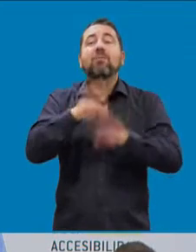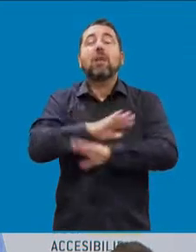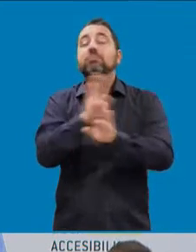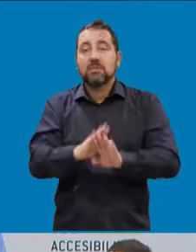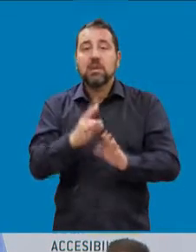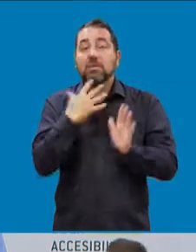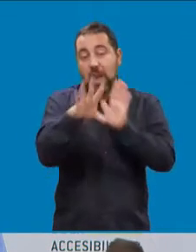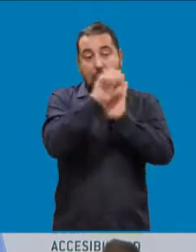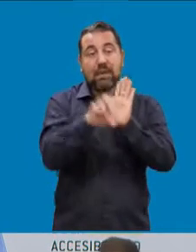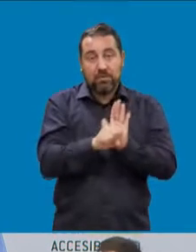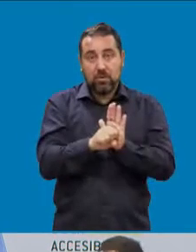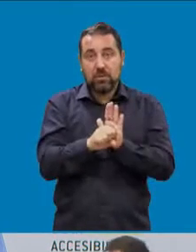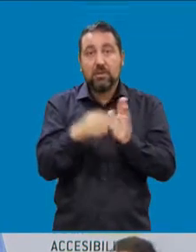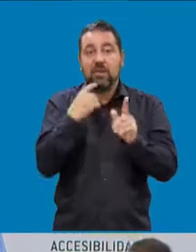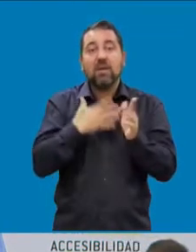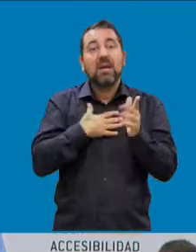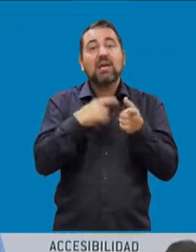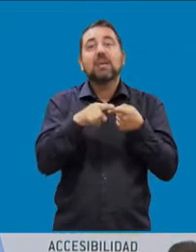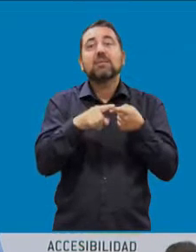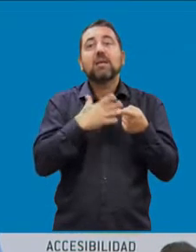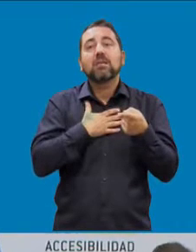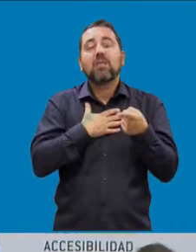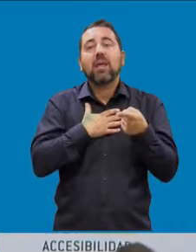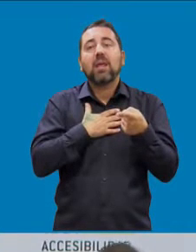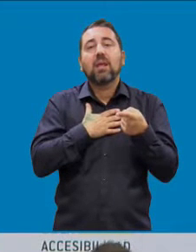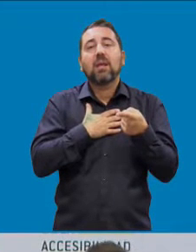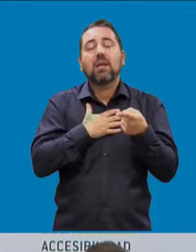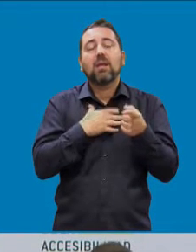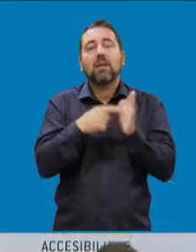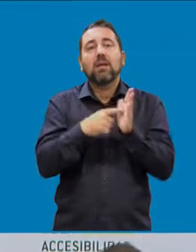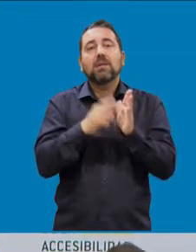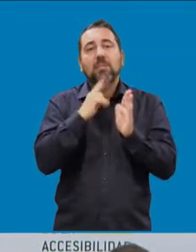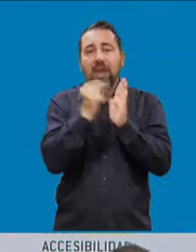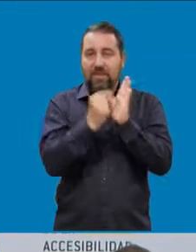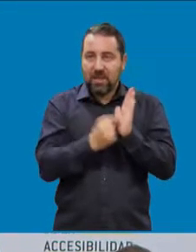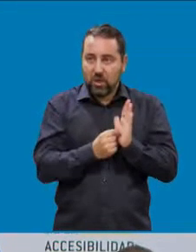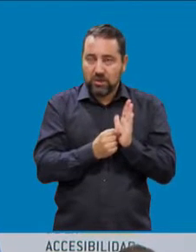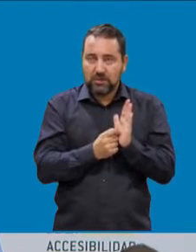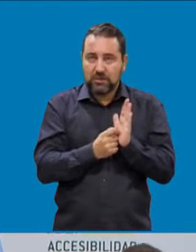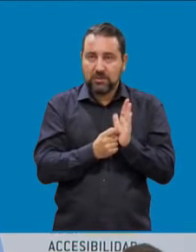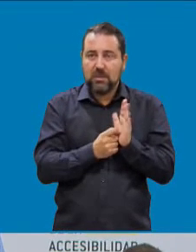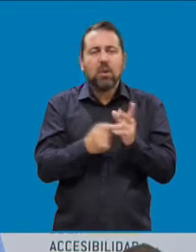haciendo. ¿Y cuál es el resultado? Bueno, pues el resultado son unas apps, en este caso esta es la de